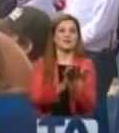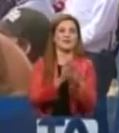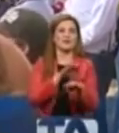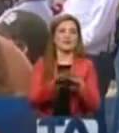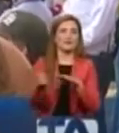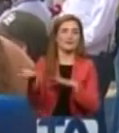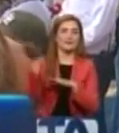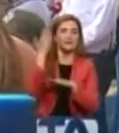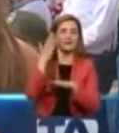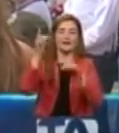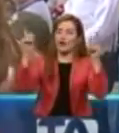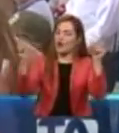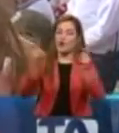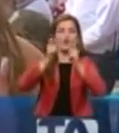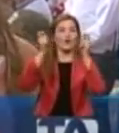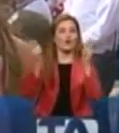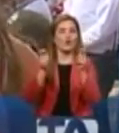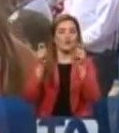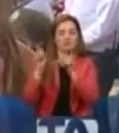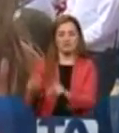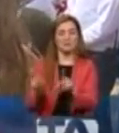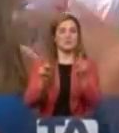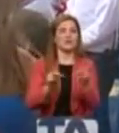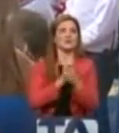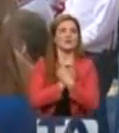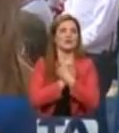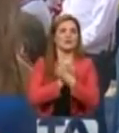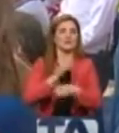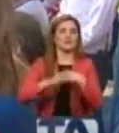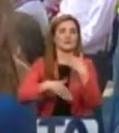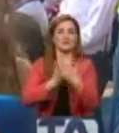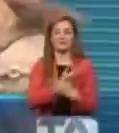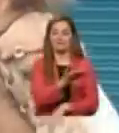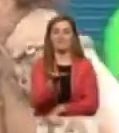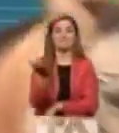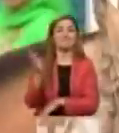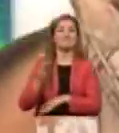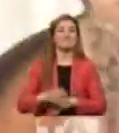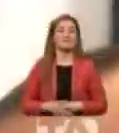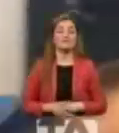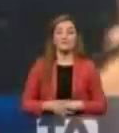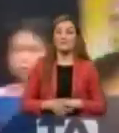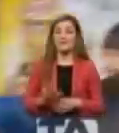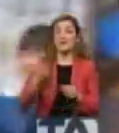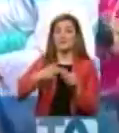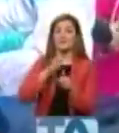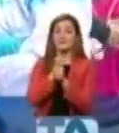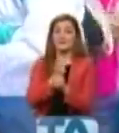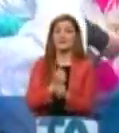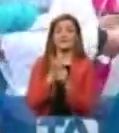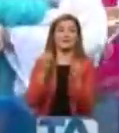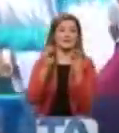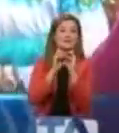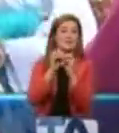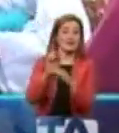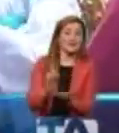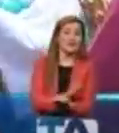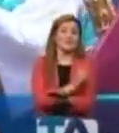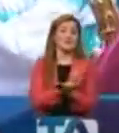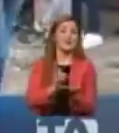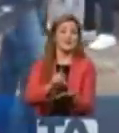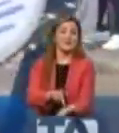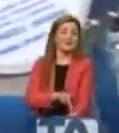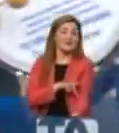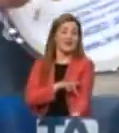vengan a nuestras festividades que las hemos preparado con mucho amor para todos ustedes. A la exposición de los jinetes se sumaron danzas